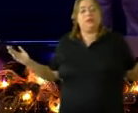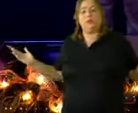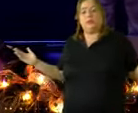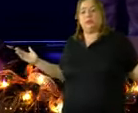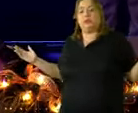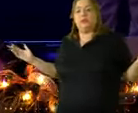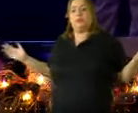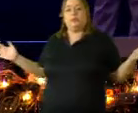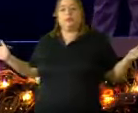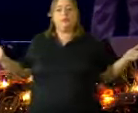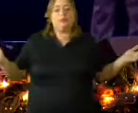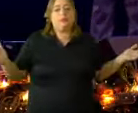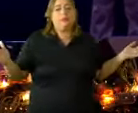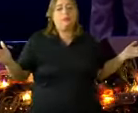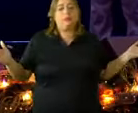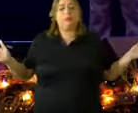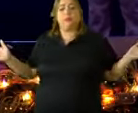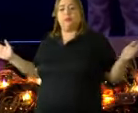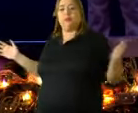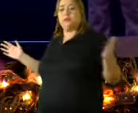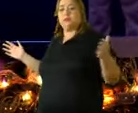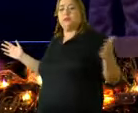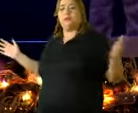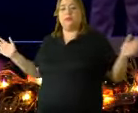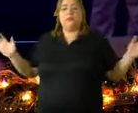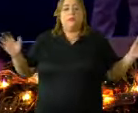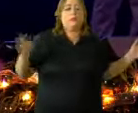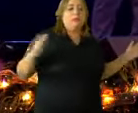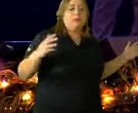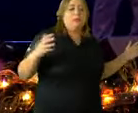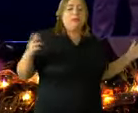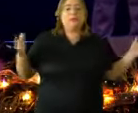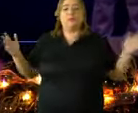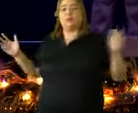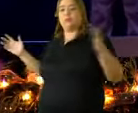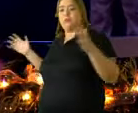Que mi fe nunca se agote.